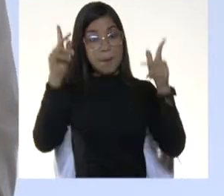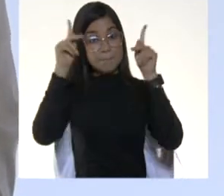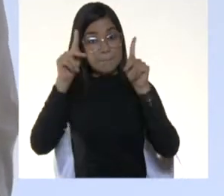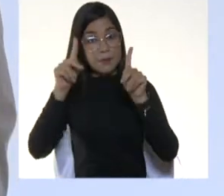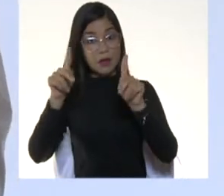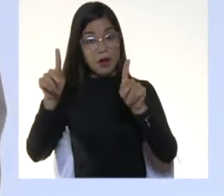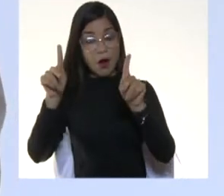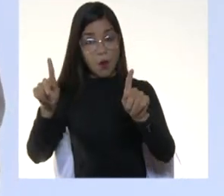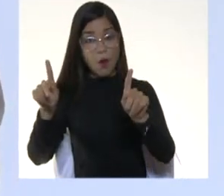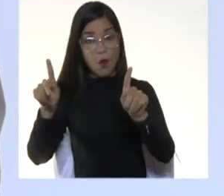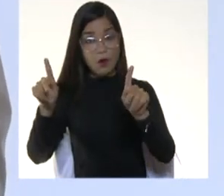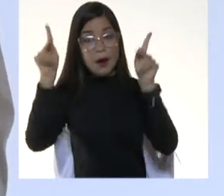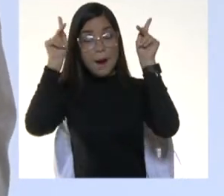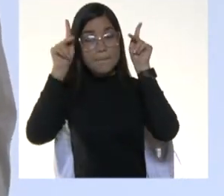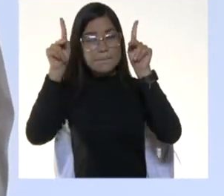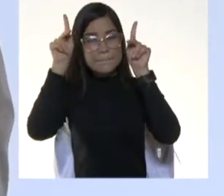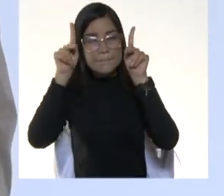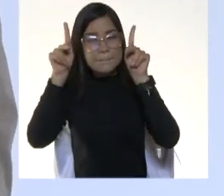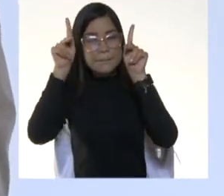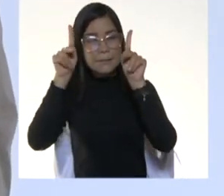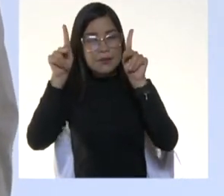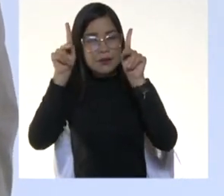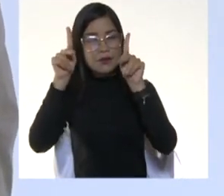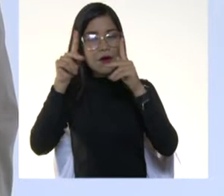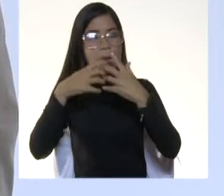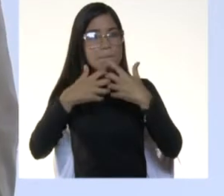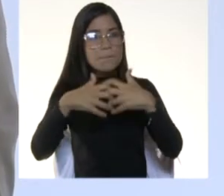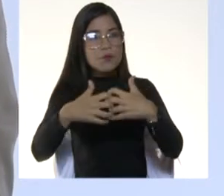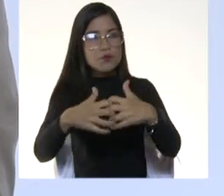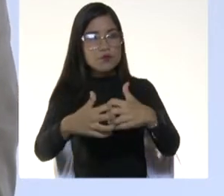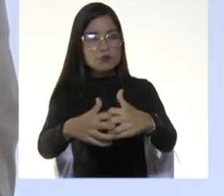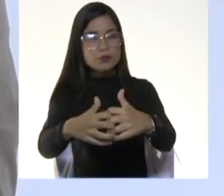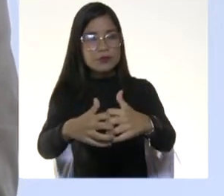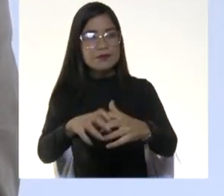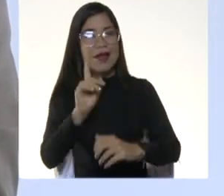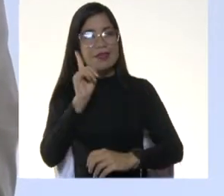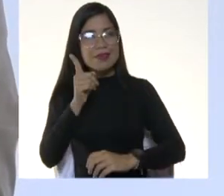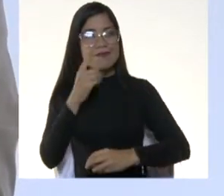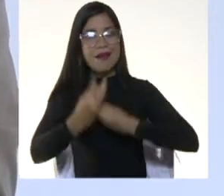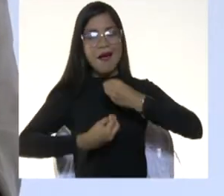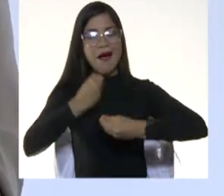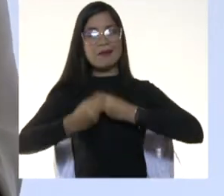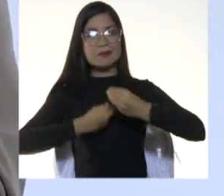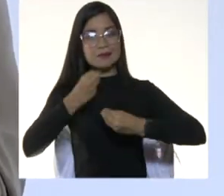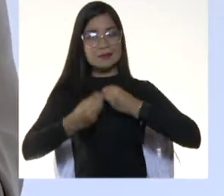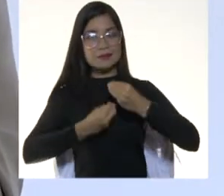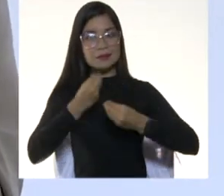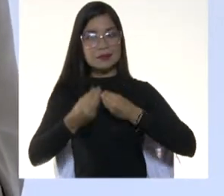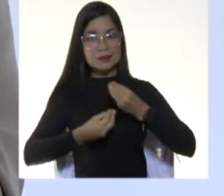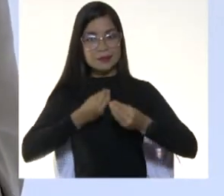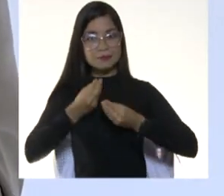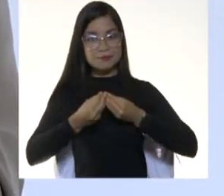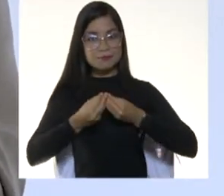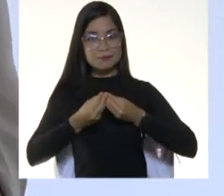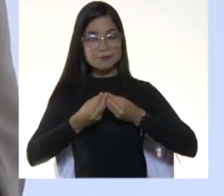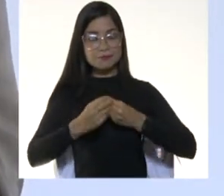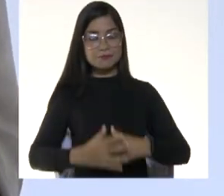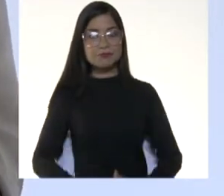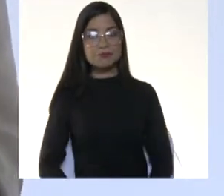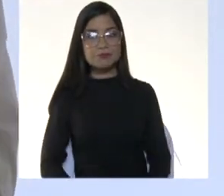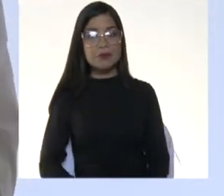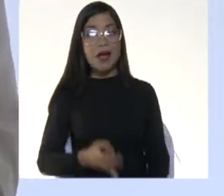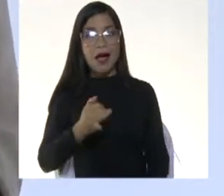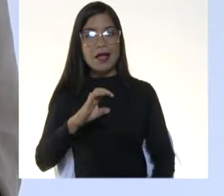productiva se da si usted solamente la practica desde el verbo. Hay que practicarla desde el hacer. La pedagogía productiva tiene un elemento que se llama